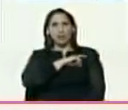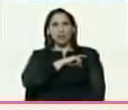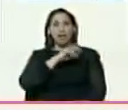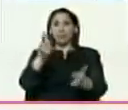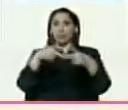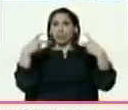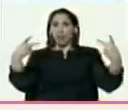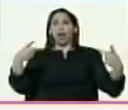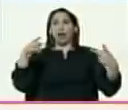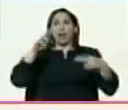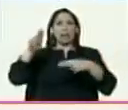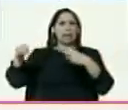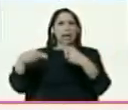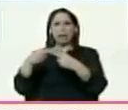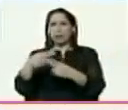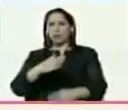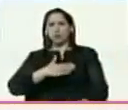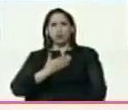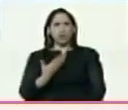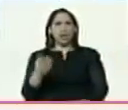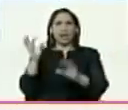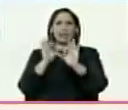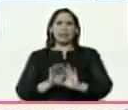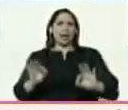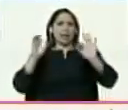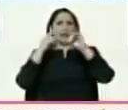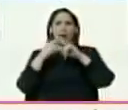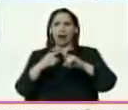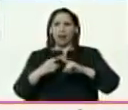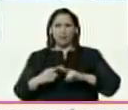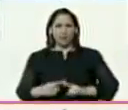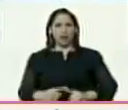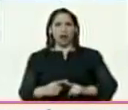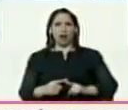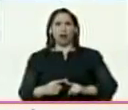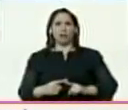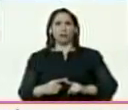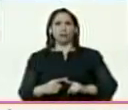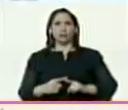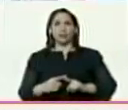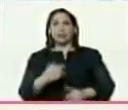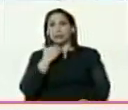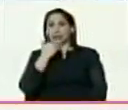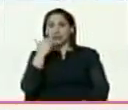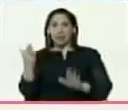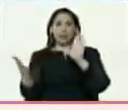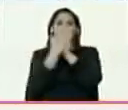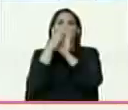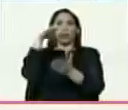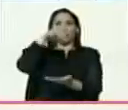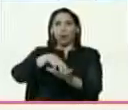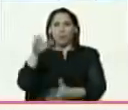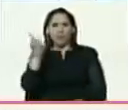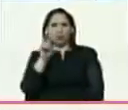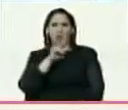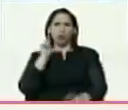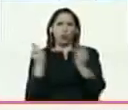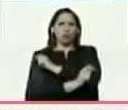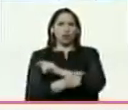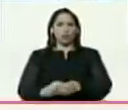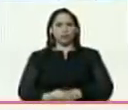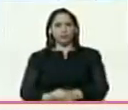pudiera para nada calificar de cercano al estado venezolano todo lo contrario